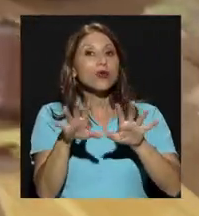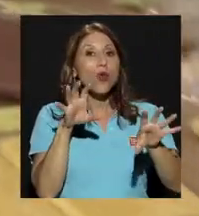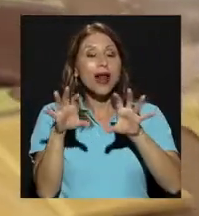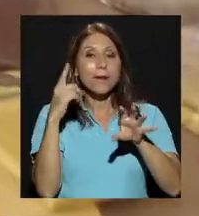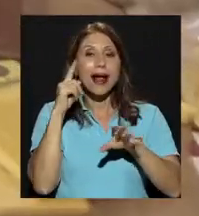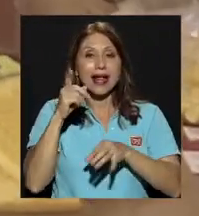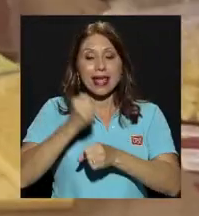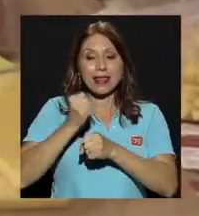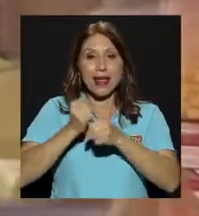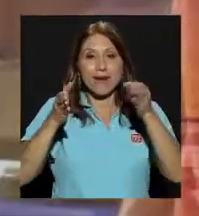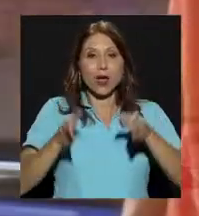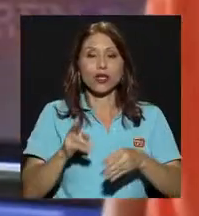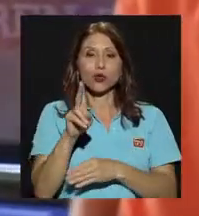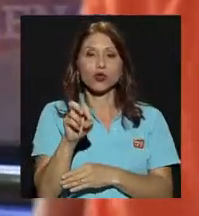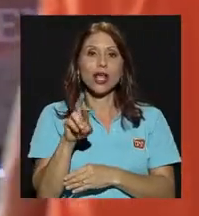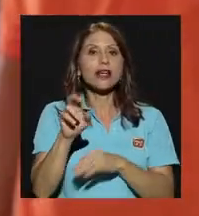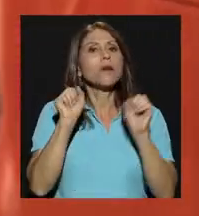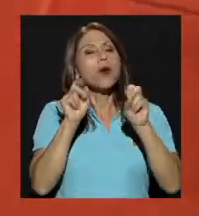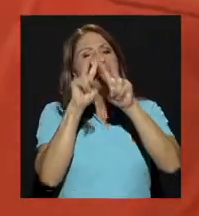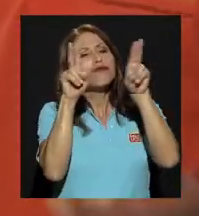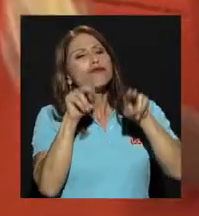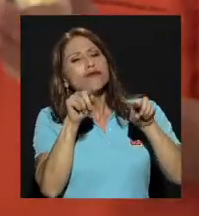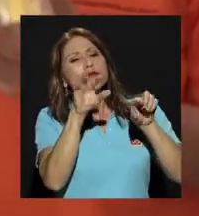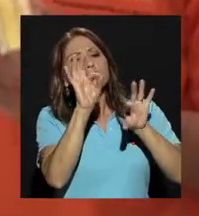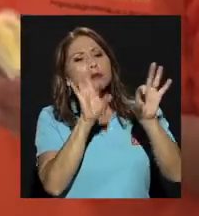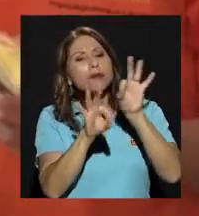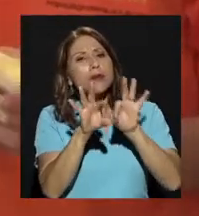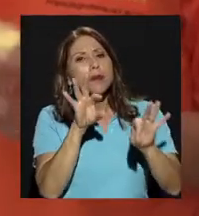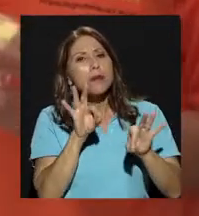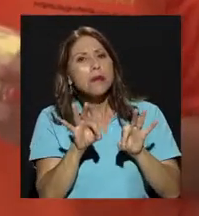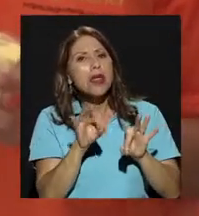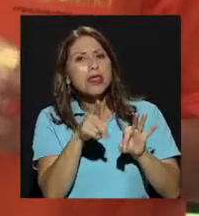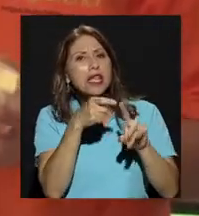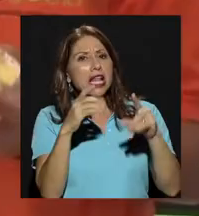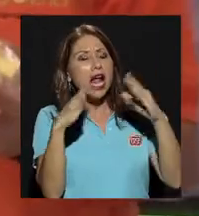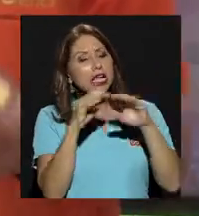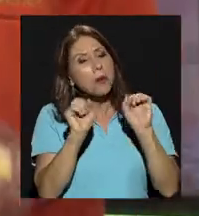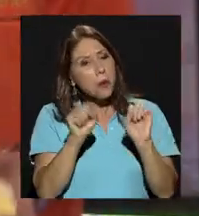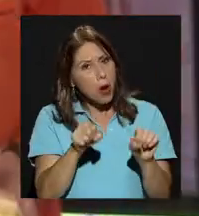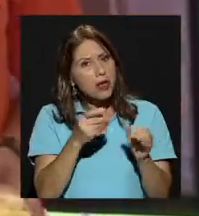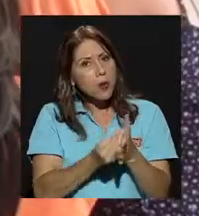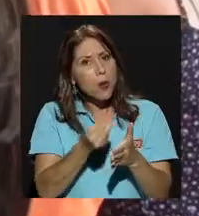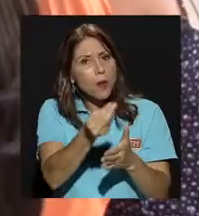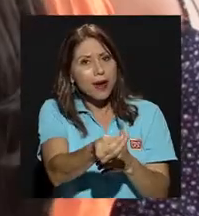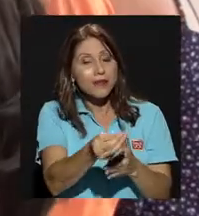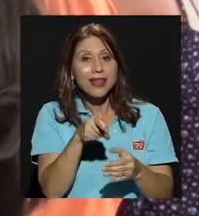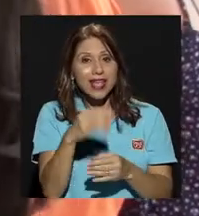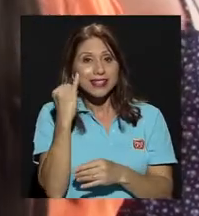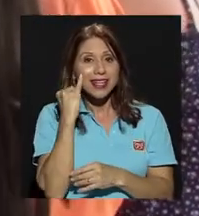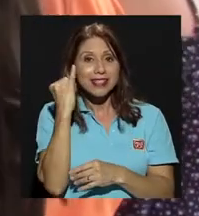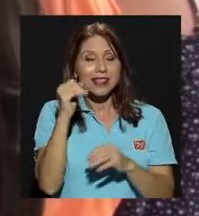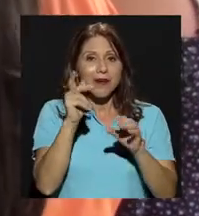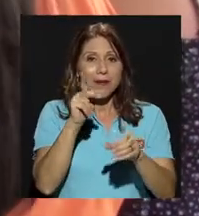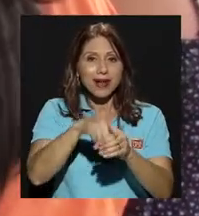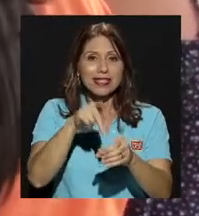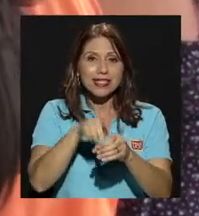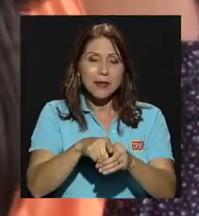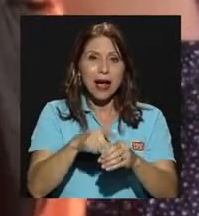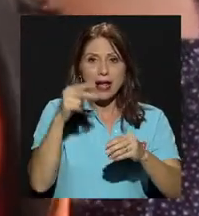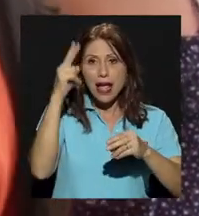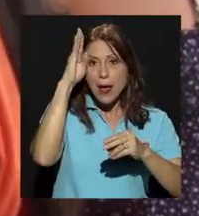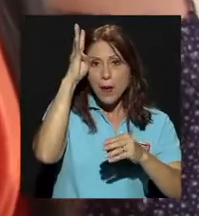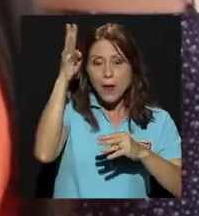a los funcionarios de la UCR pedir productos del sector agroalimentario desde la comodidad de su casa. En esta iniciativa